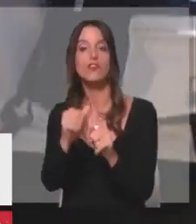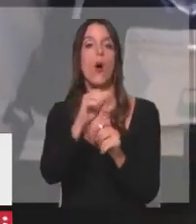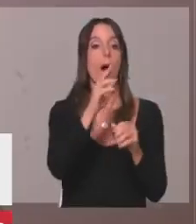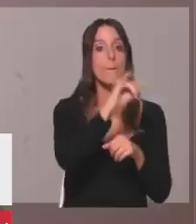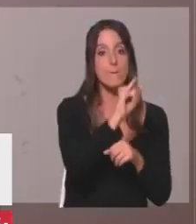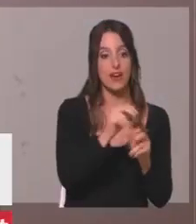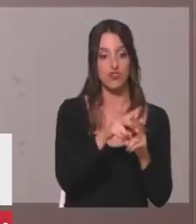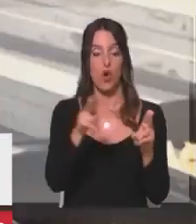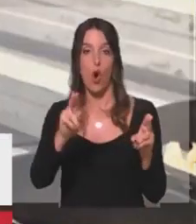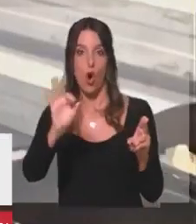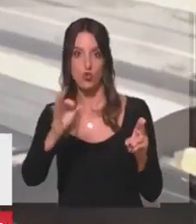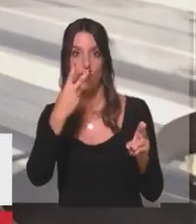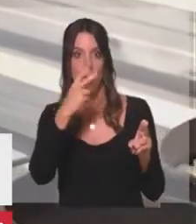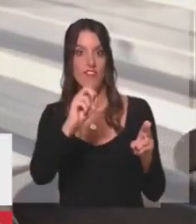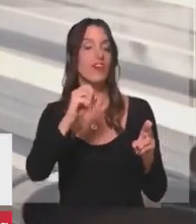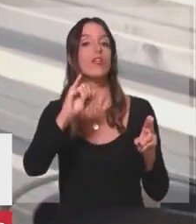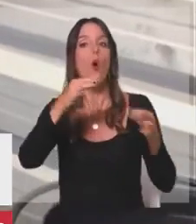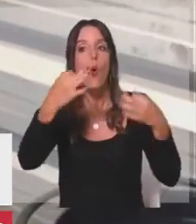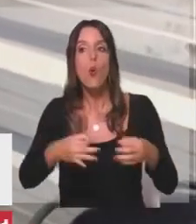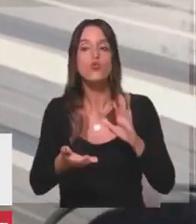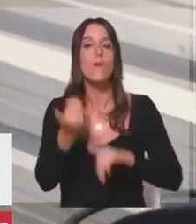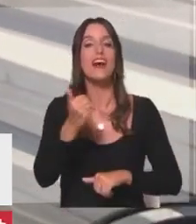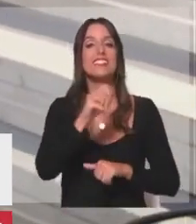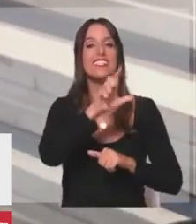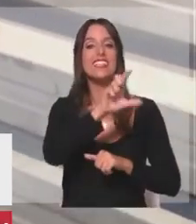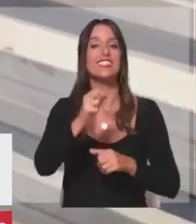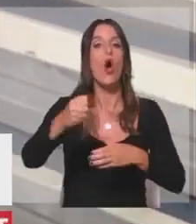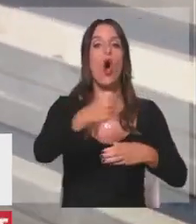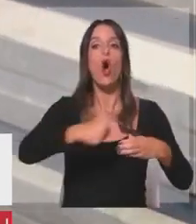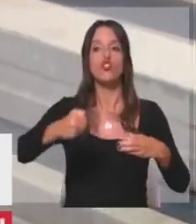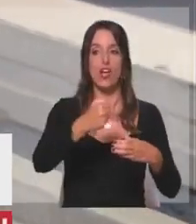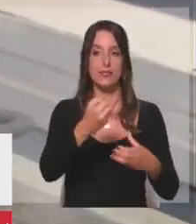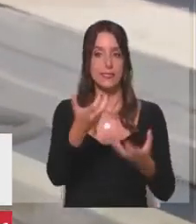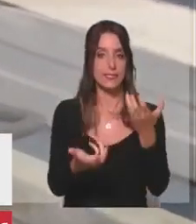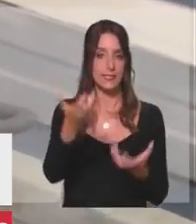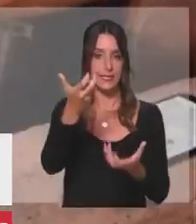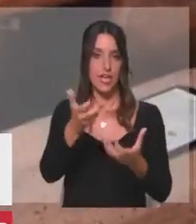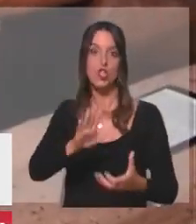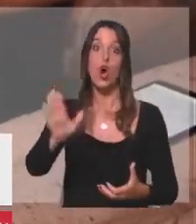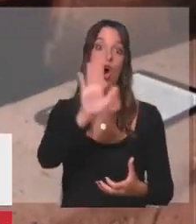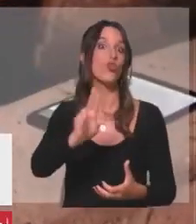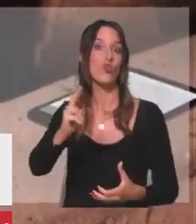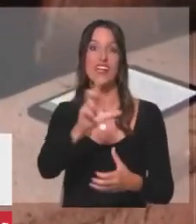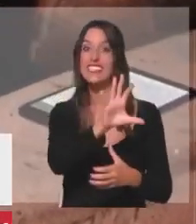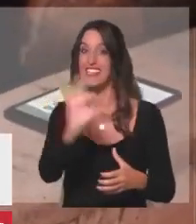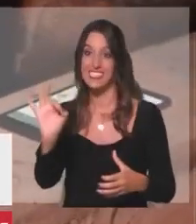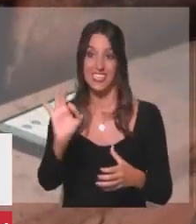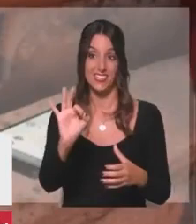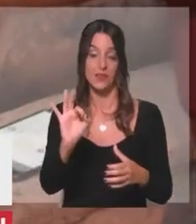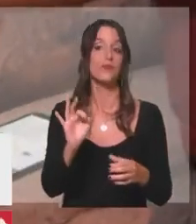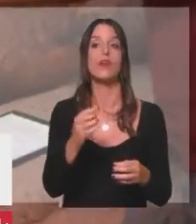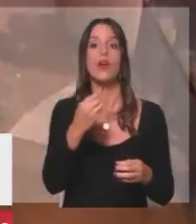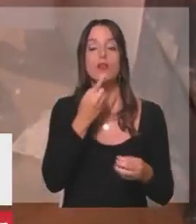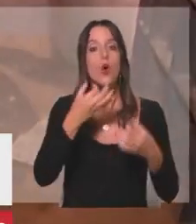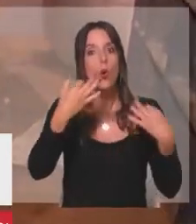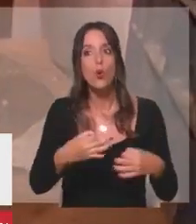y octubre del 2020, funcionaron más de 700 ollas y merenderos populares en todo el país. Tras un descenso en el número de